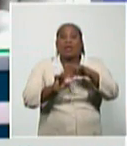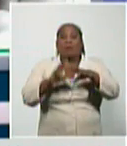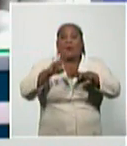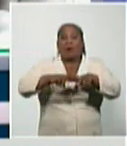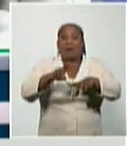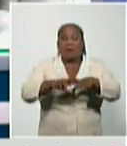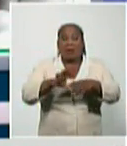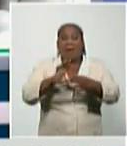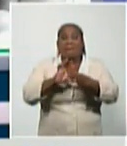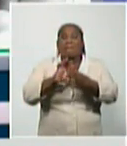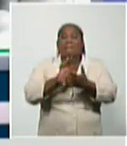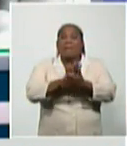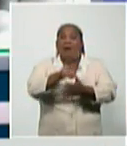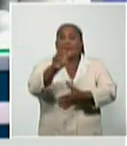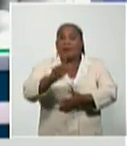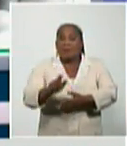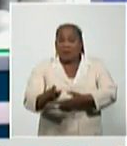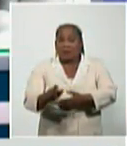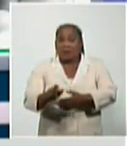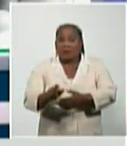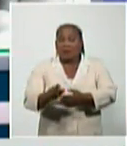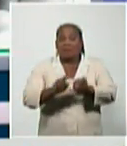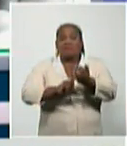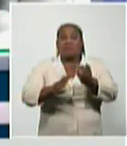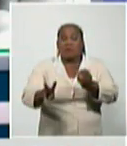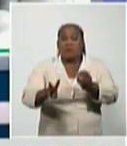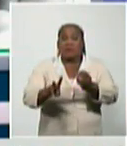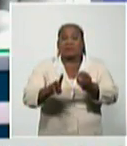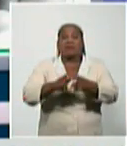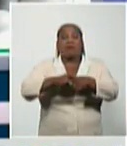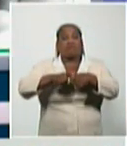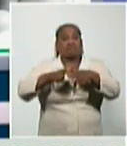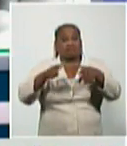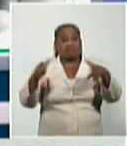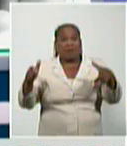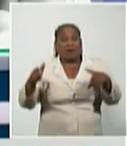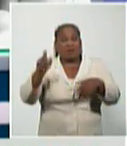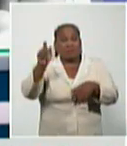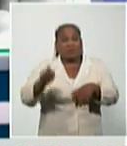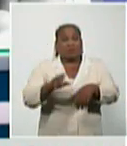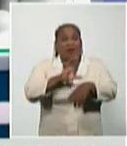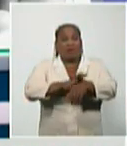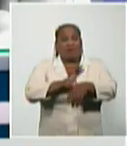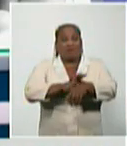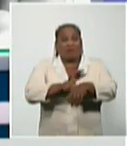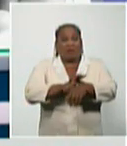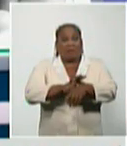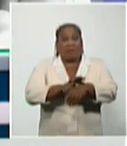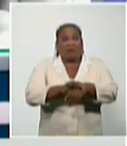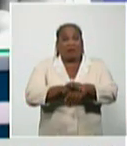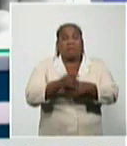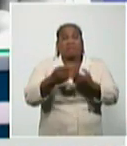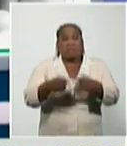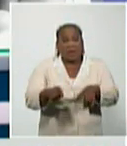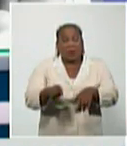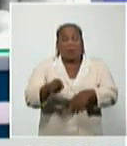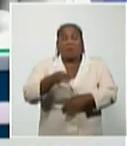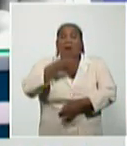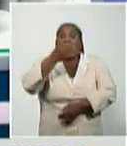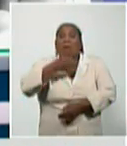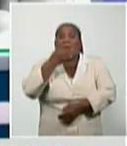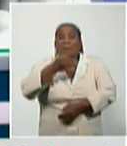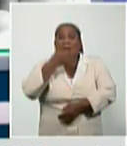que siguen siendo las provincias con mayor tasa de incidencia, pero estaremos hablando sobre las secuelas que deja la